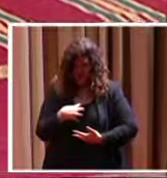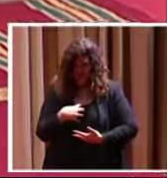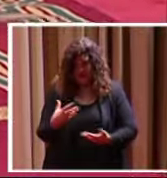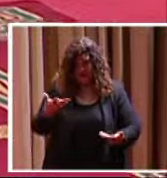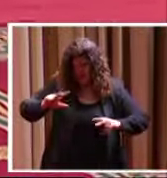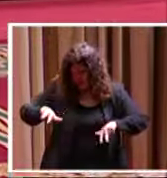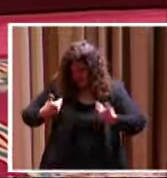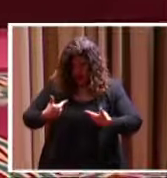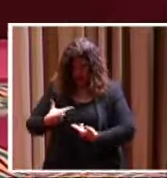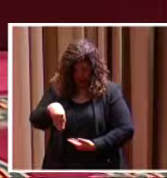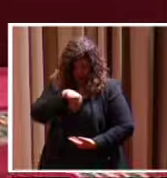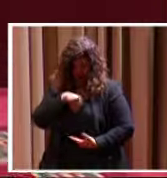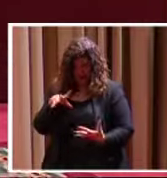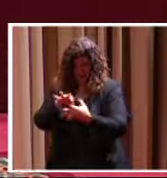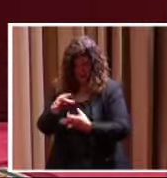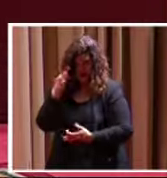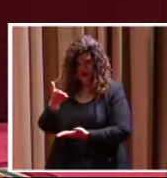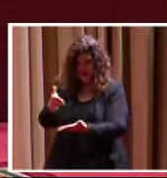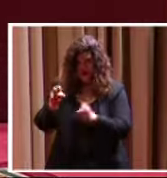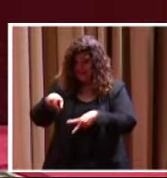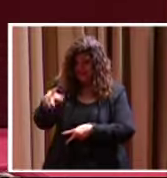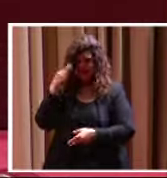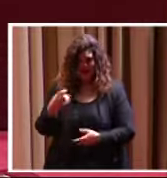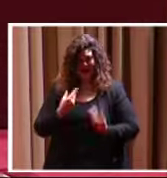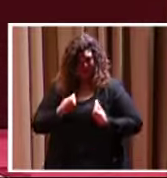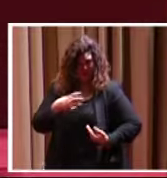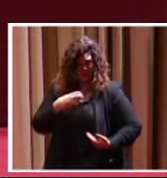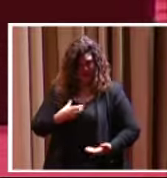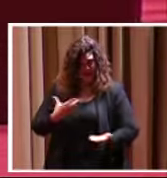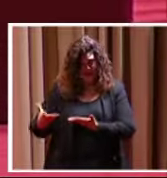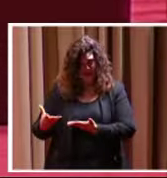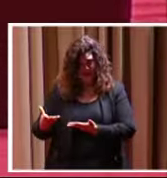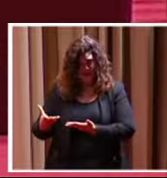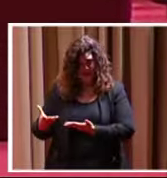vivir. Déjame que muera en ella, sin ella no puedo